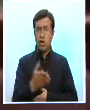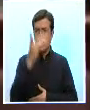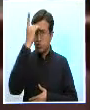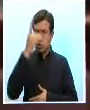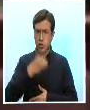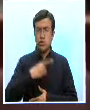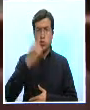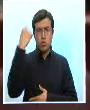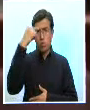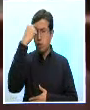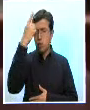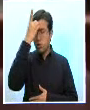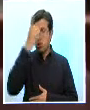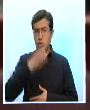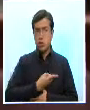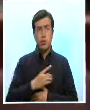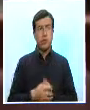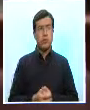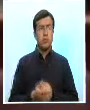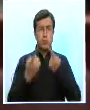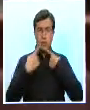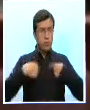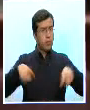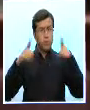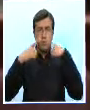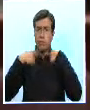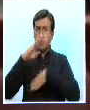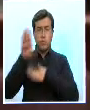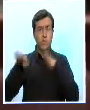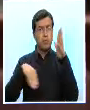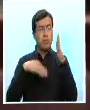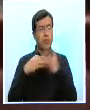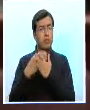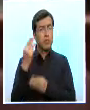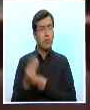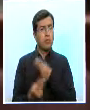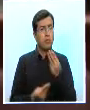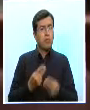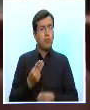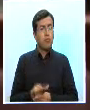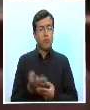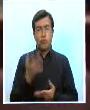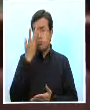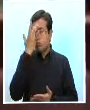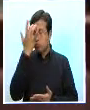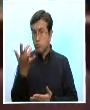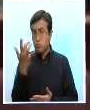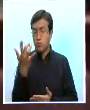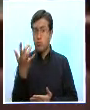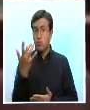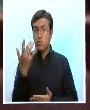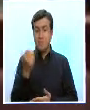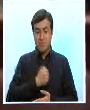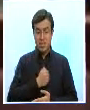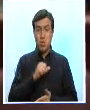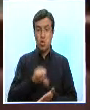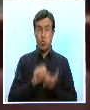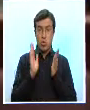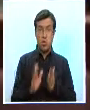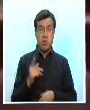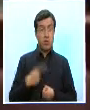en el gobierno eso es un mensaje que tenemos que llevar al resto del mundo y eso sucede porque la ciudadanía quiteña